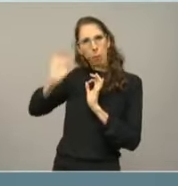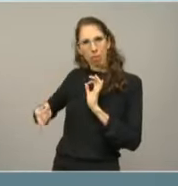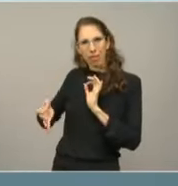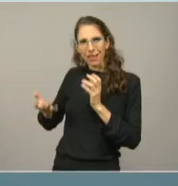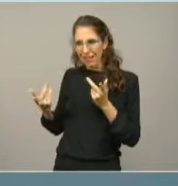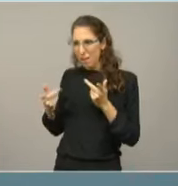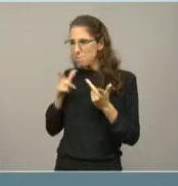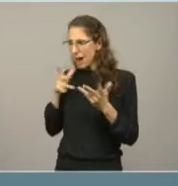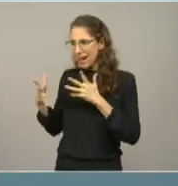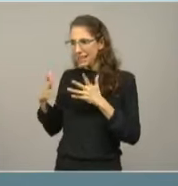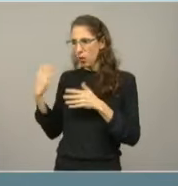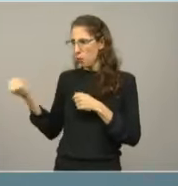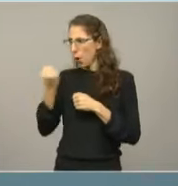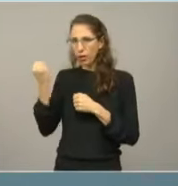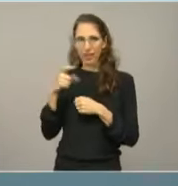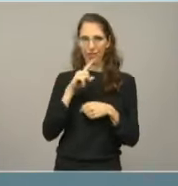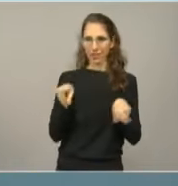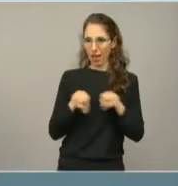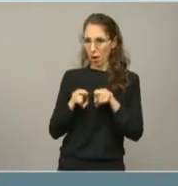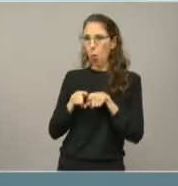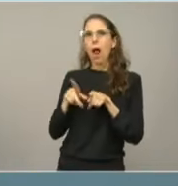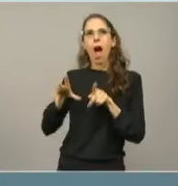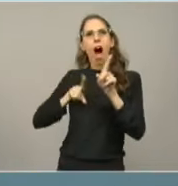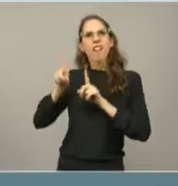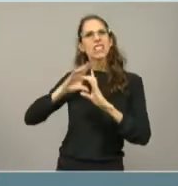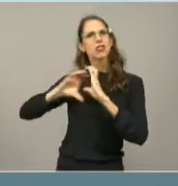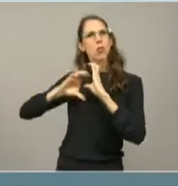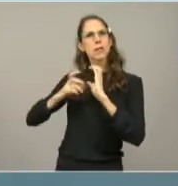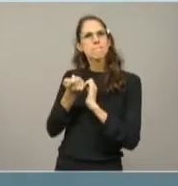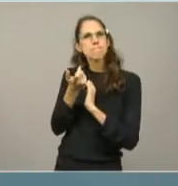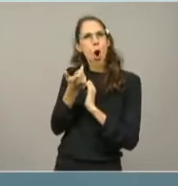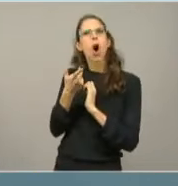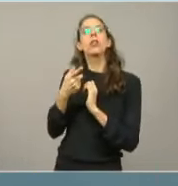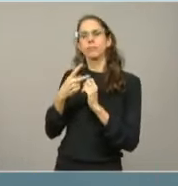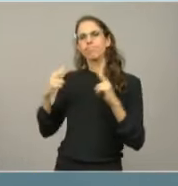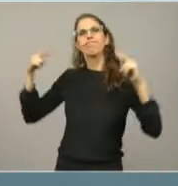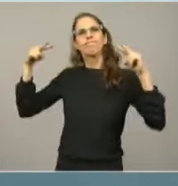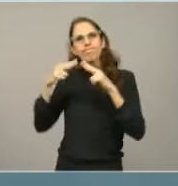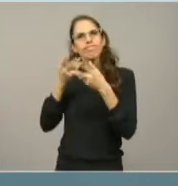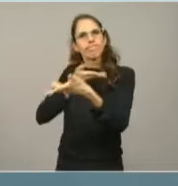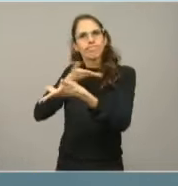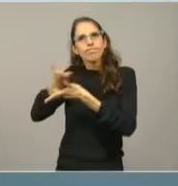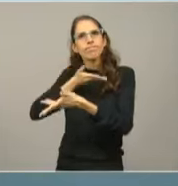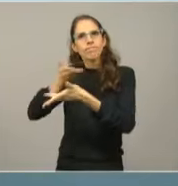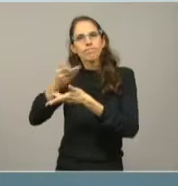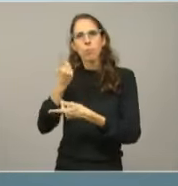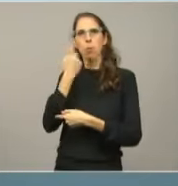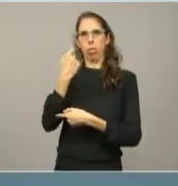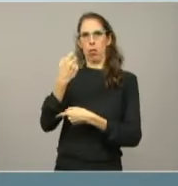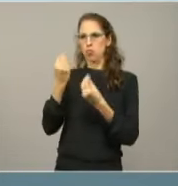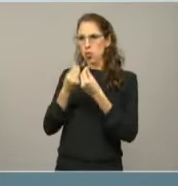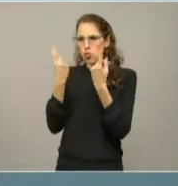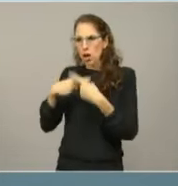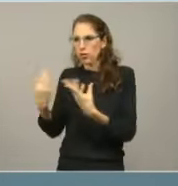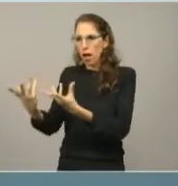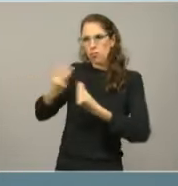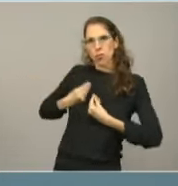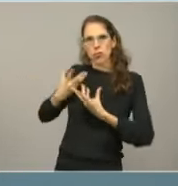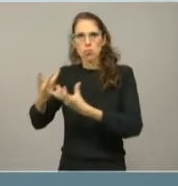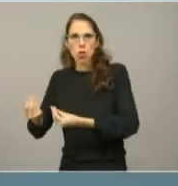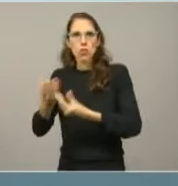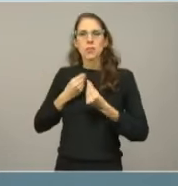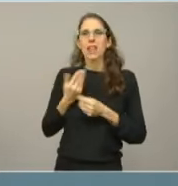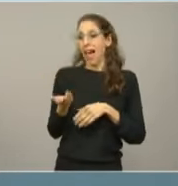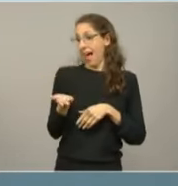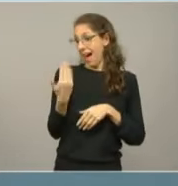veces no tenemos un vínculo muy aceitado así que creemos que hay muchas cosas para para cooperar para trabajar en conjunto y ayer fue una